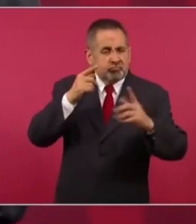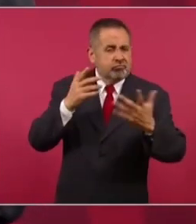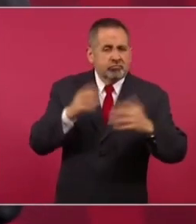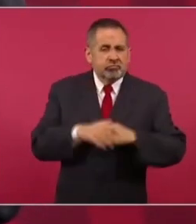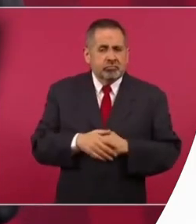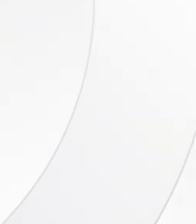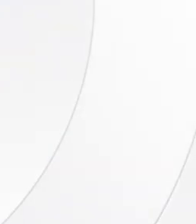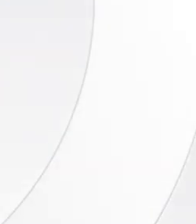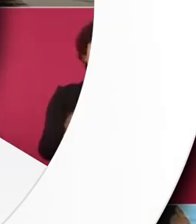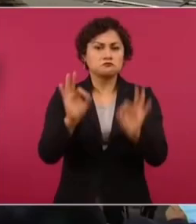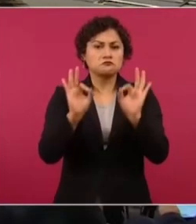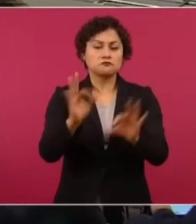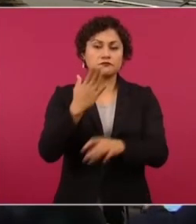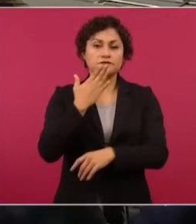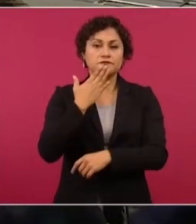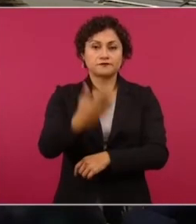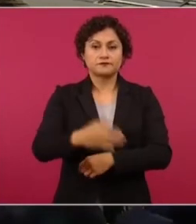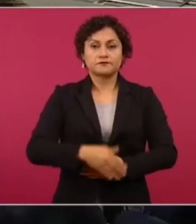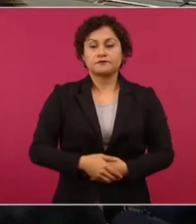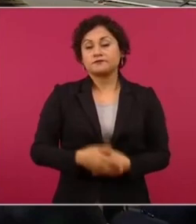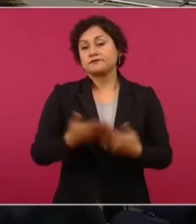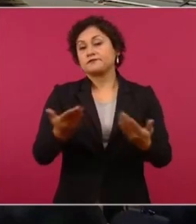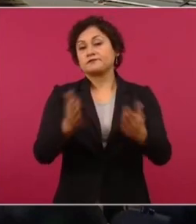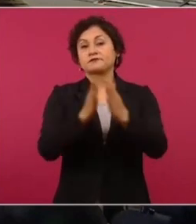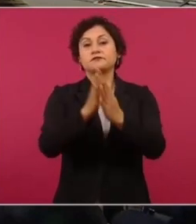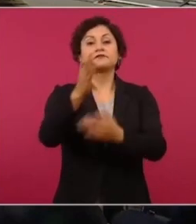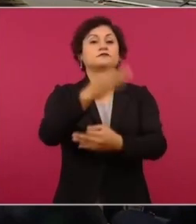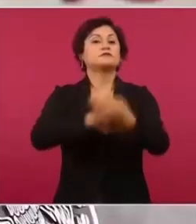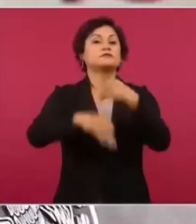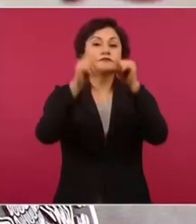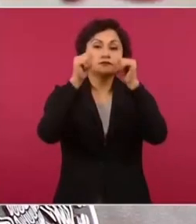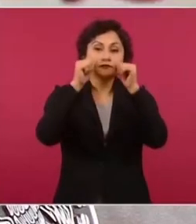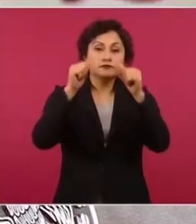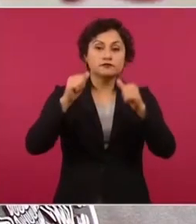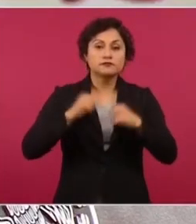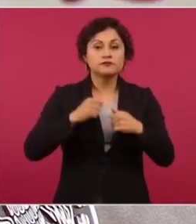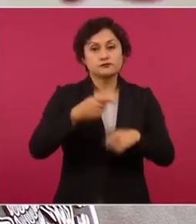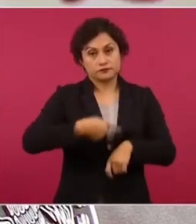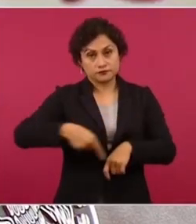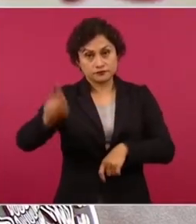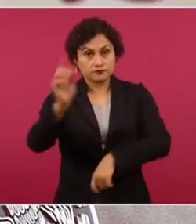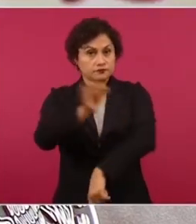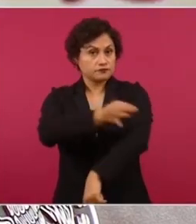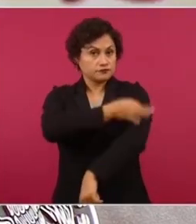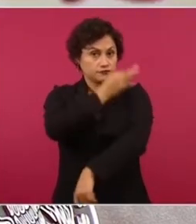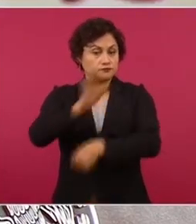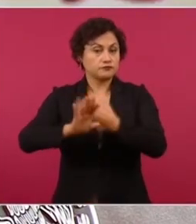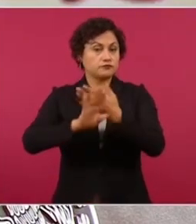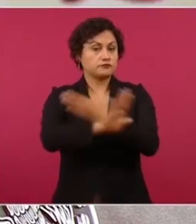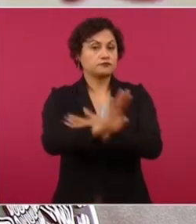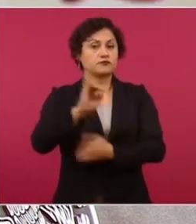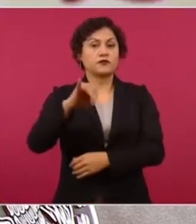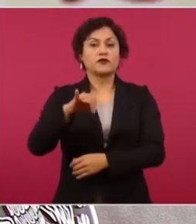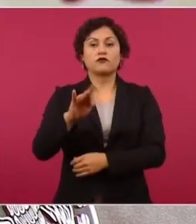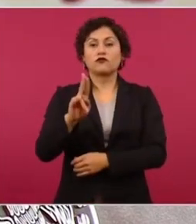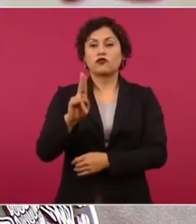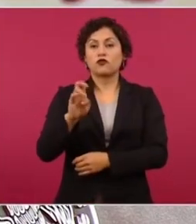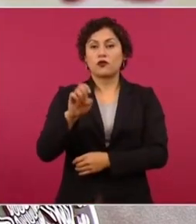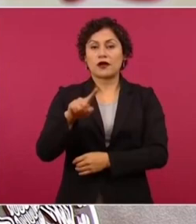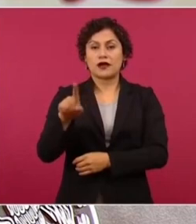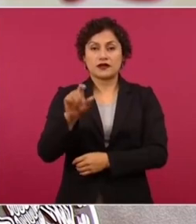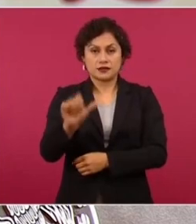no tienen pueblo. Invitamos a toda la población a vacunarse de influenza, teniendo muy claro que no es una vacuna de